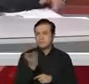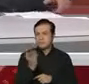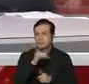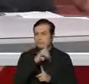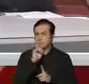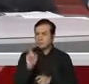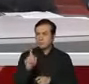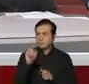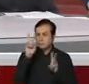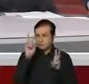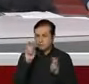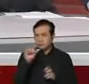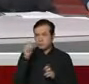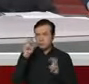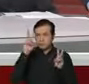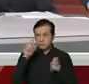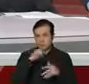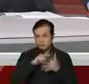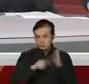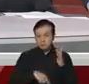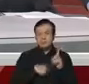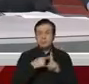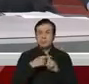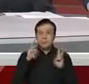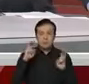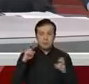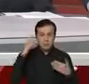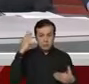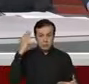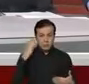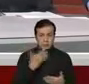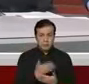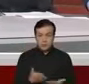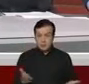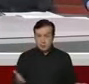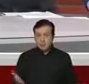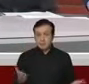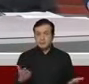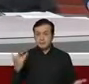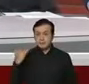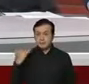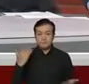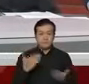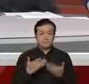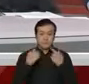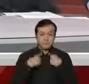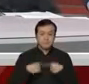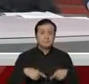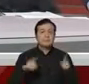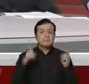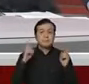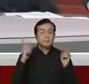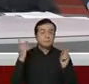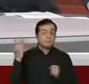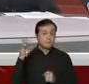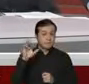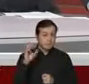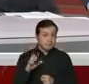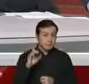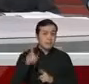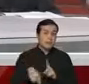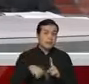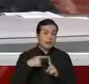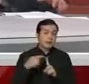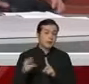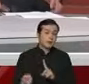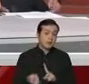para poder abordar otros temas ya más en el ámbito de lo político. En los últimos días ha estado circulando, sobre todo a través de redes